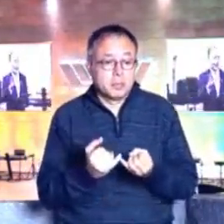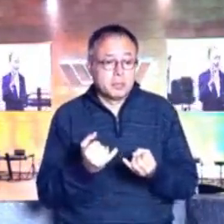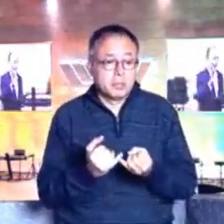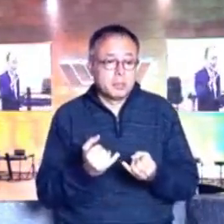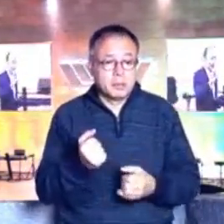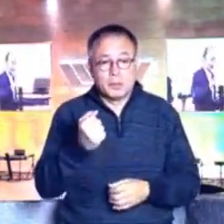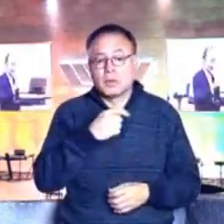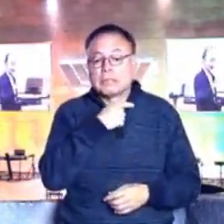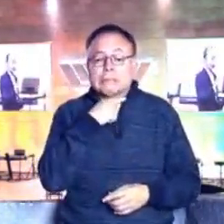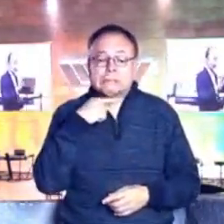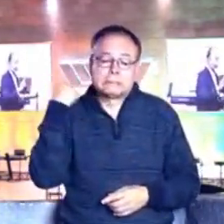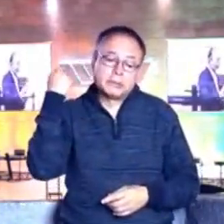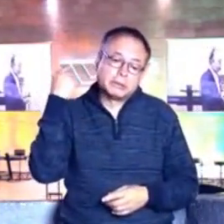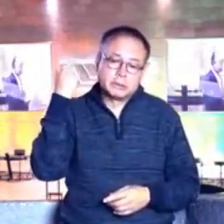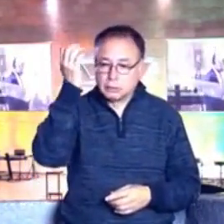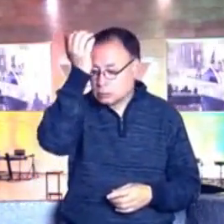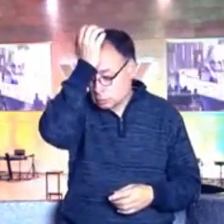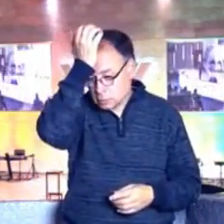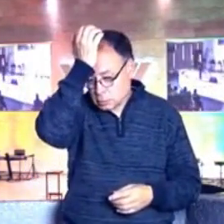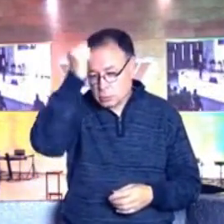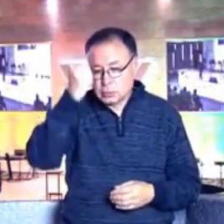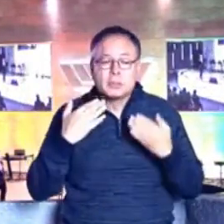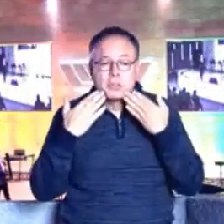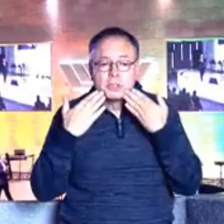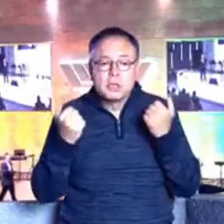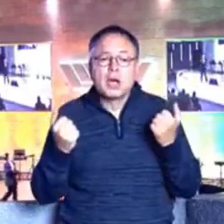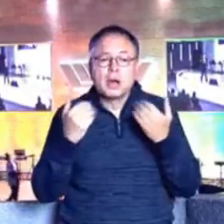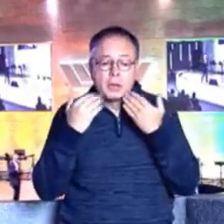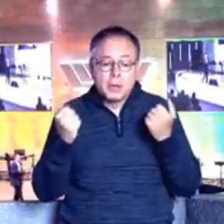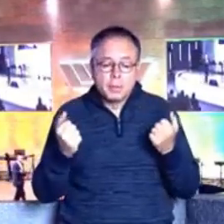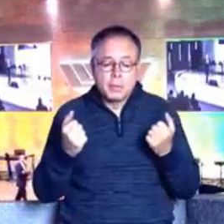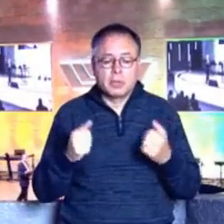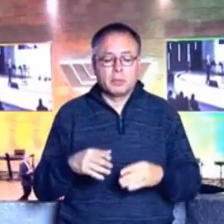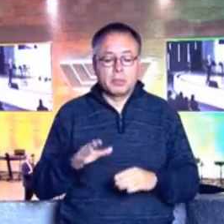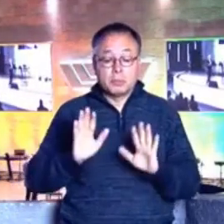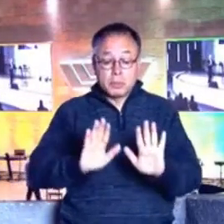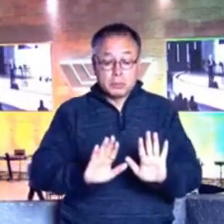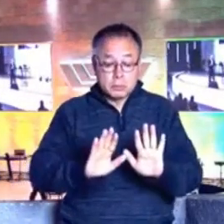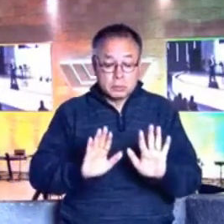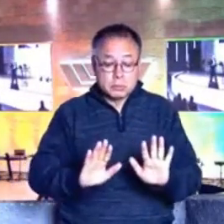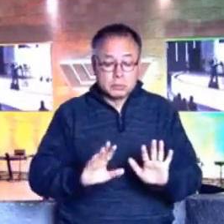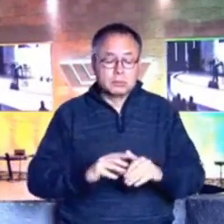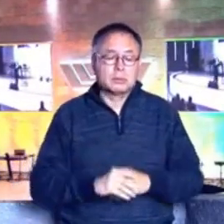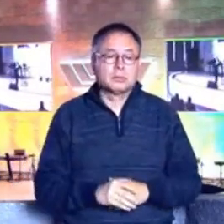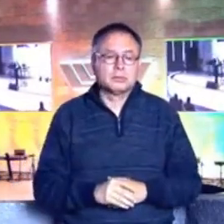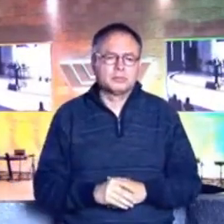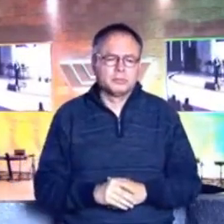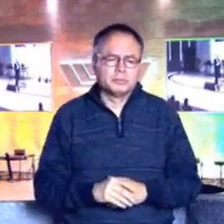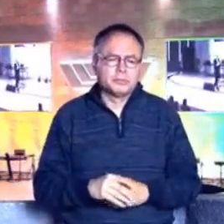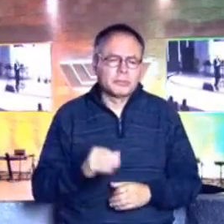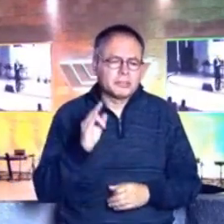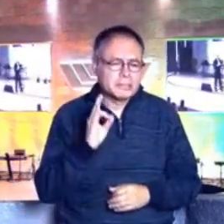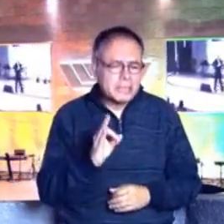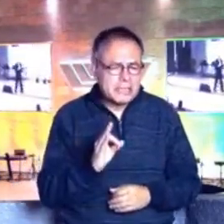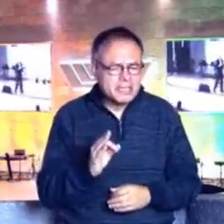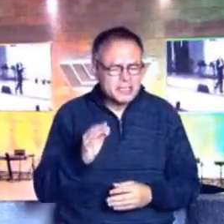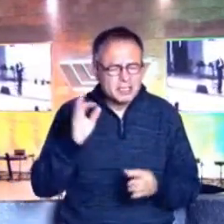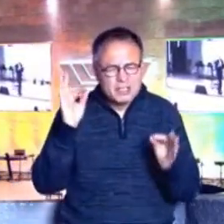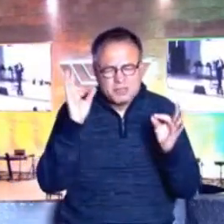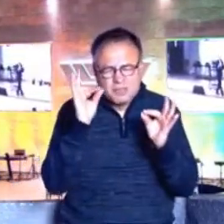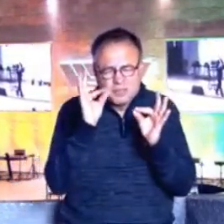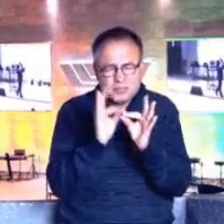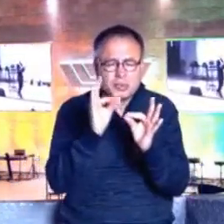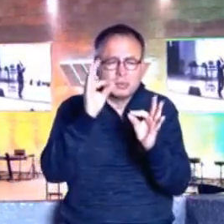le habla a Abraham le dice Abraham Abraham detente hasta ese momento Dios Yo creo que Dios mismo